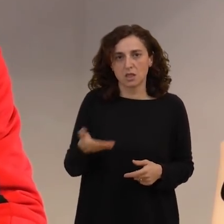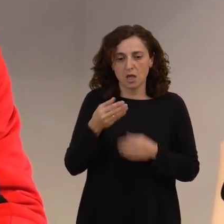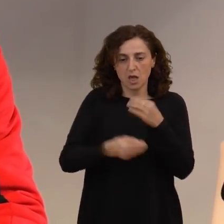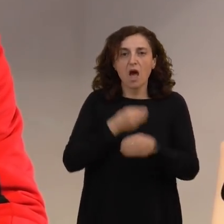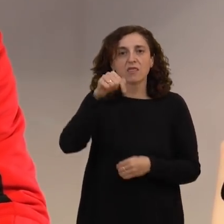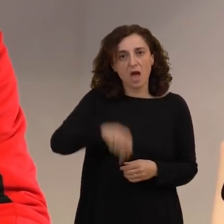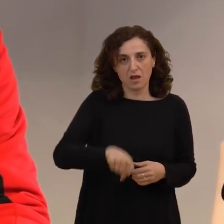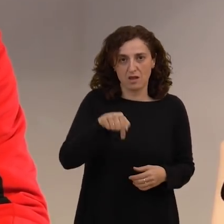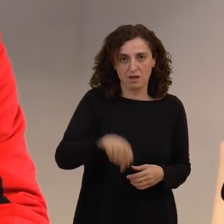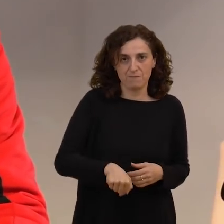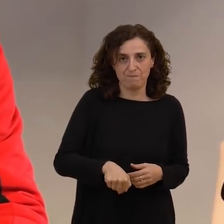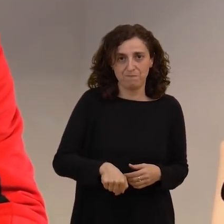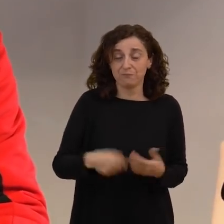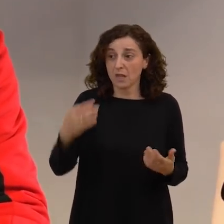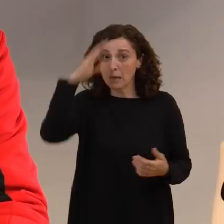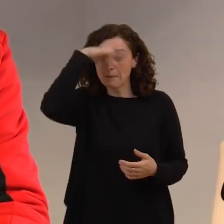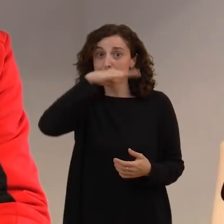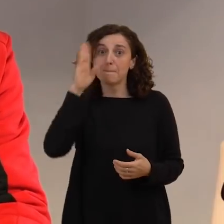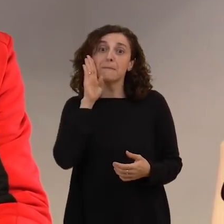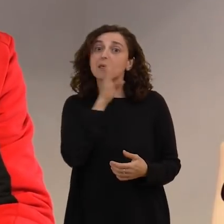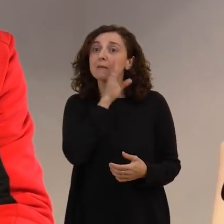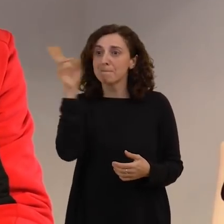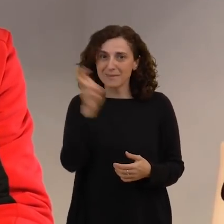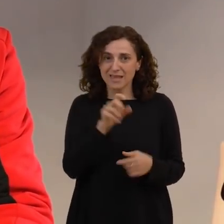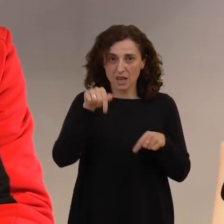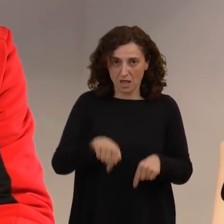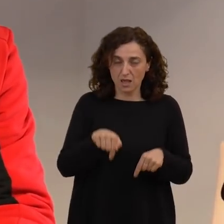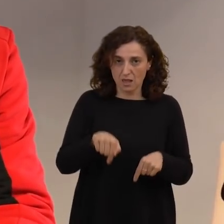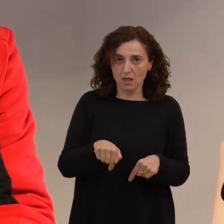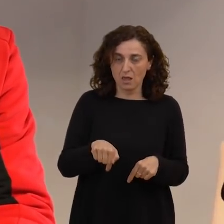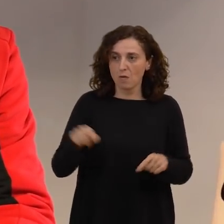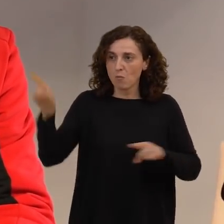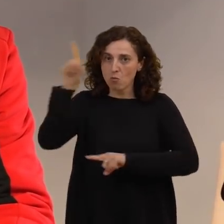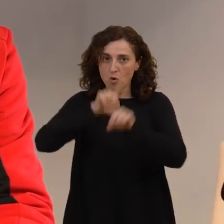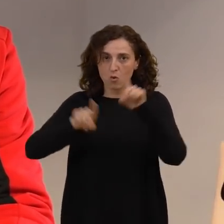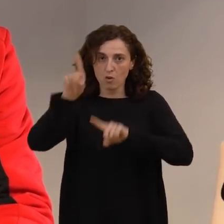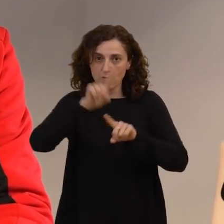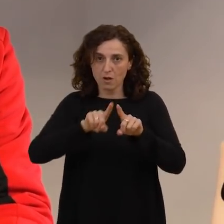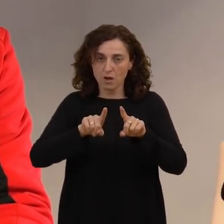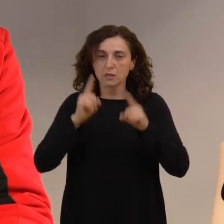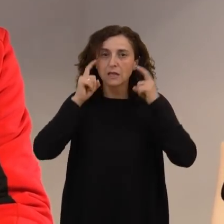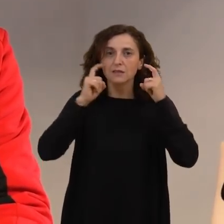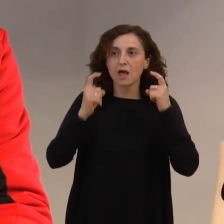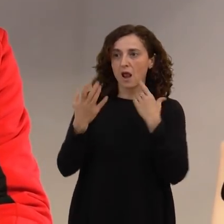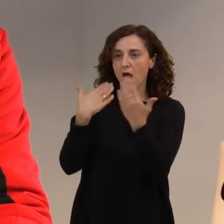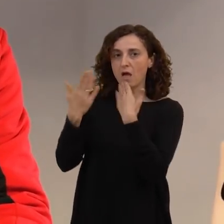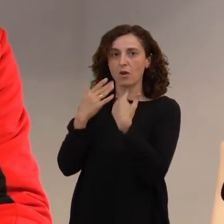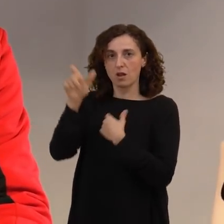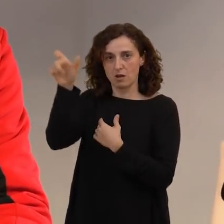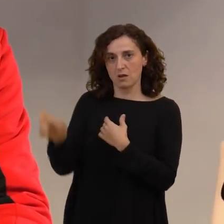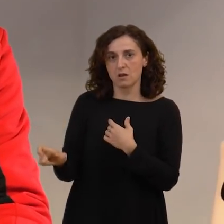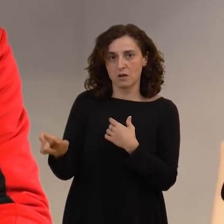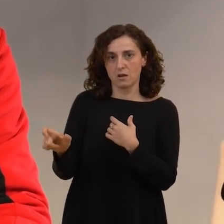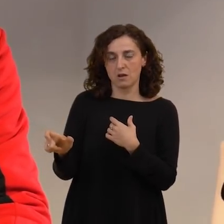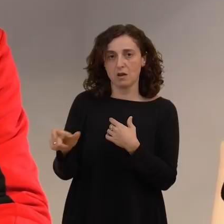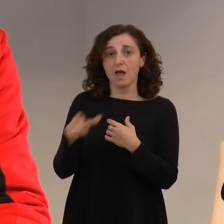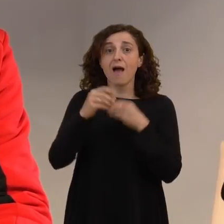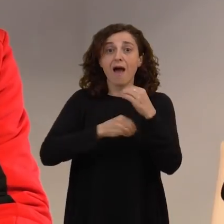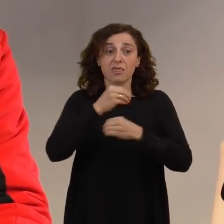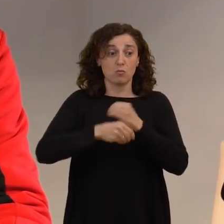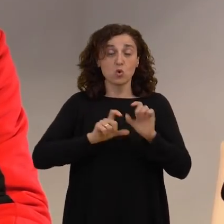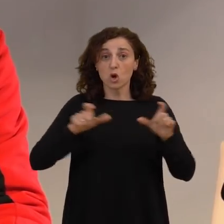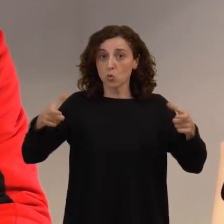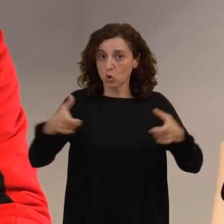aquí. Aquí nos llega un padre con un problema y lo que hacemos es intentar hablar con él. Se hacen